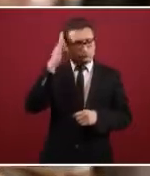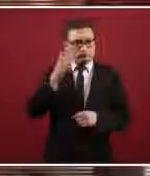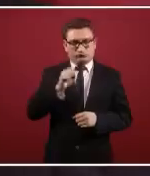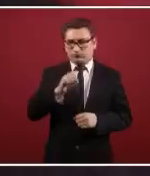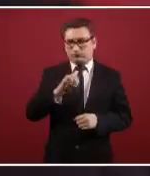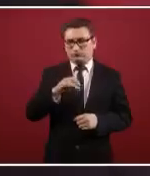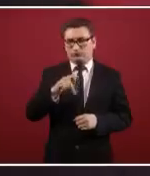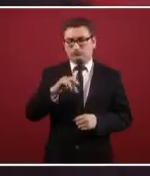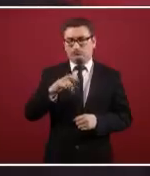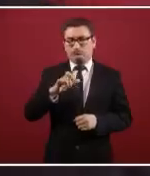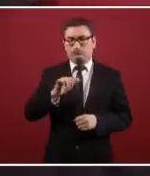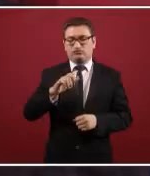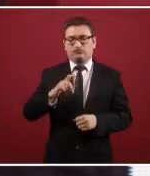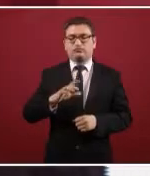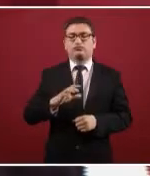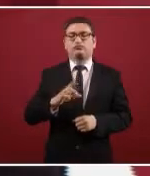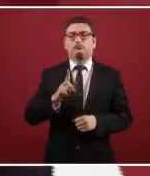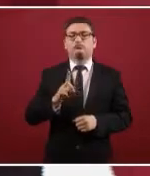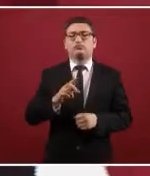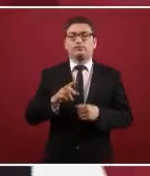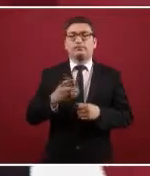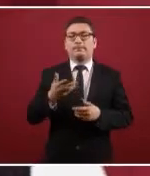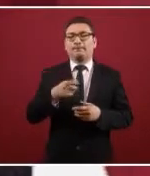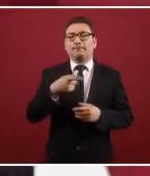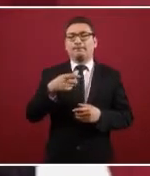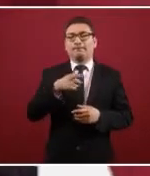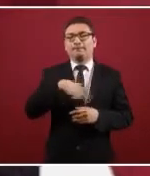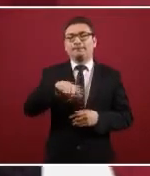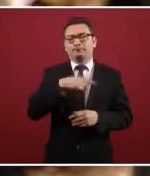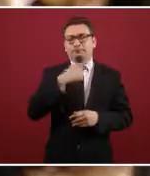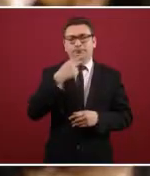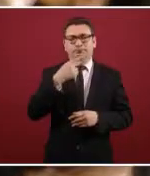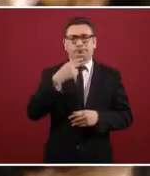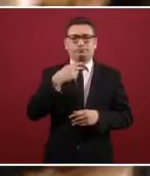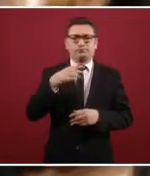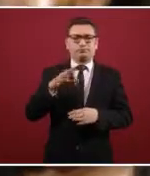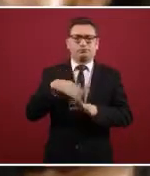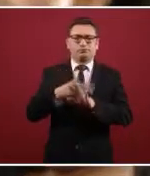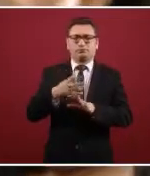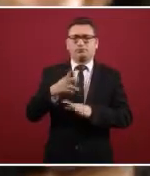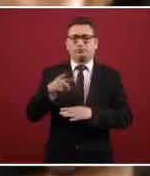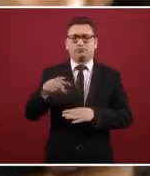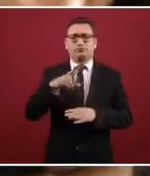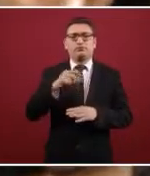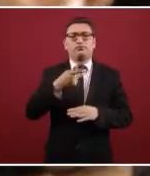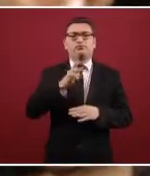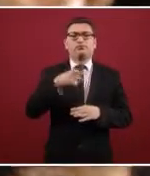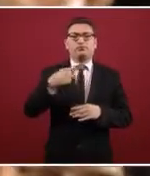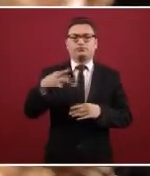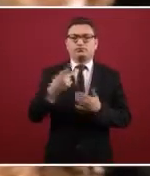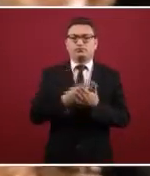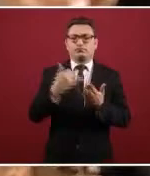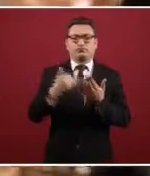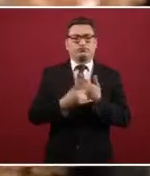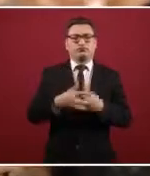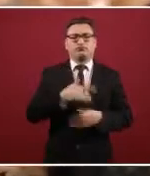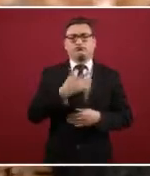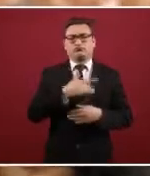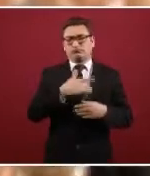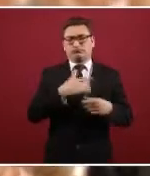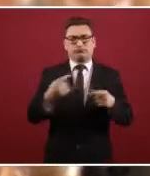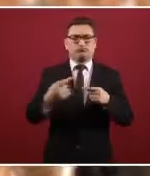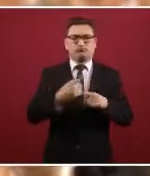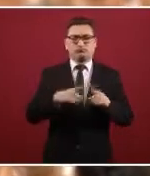Si bien no está en contra de usted, ha manifestado fuertes diferencias hacia sus proyectos. Caso específico,